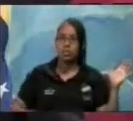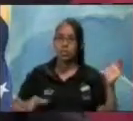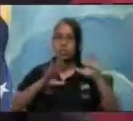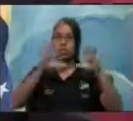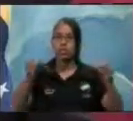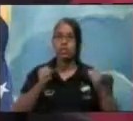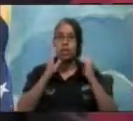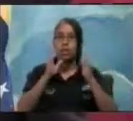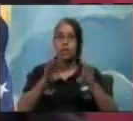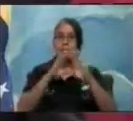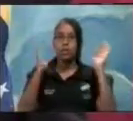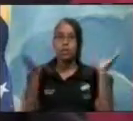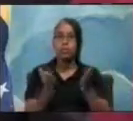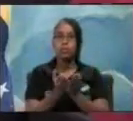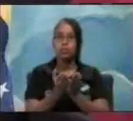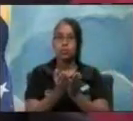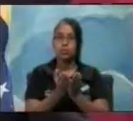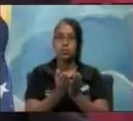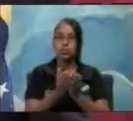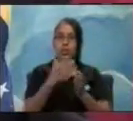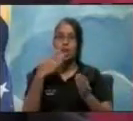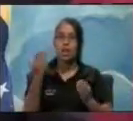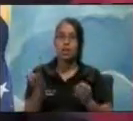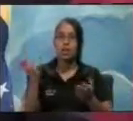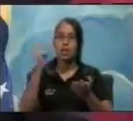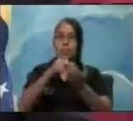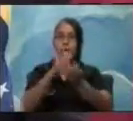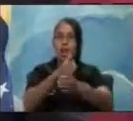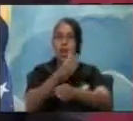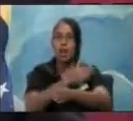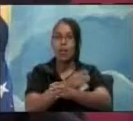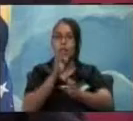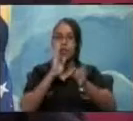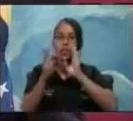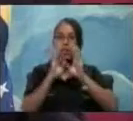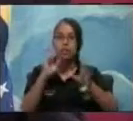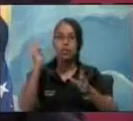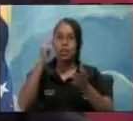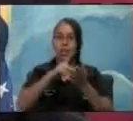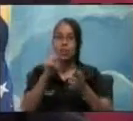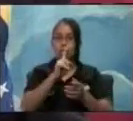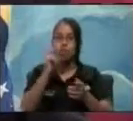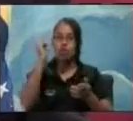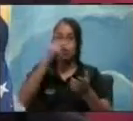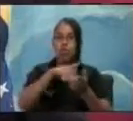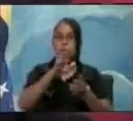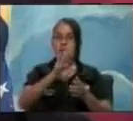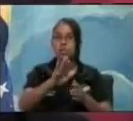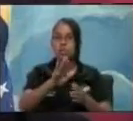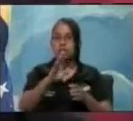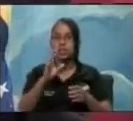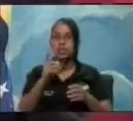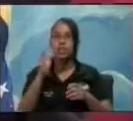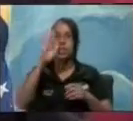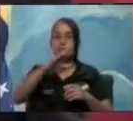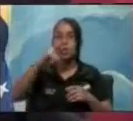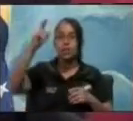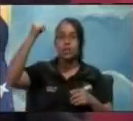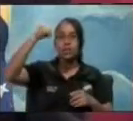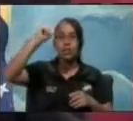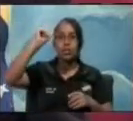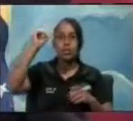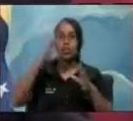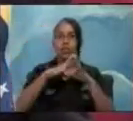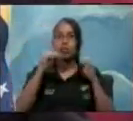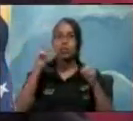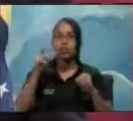mundo, al Mesías, al que fue antes anunciado, o sea que no llegó así por así. Le estaba recordando a todos